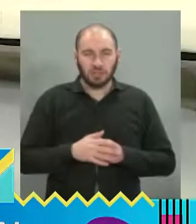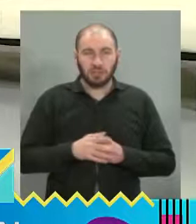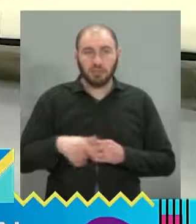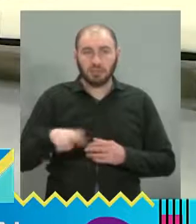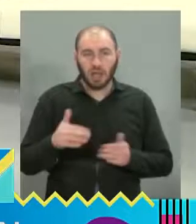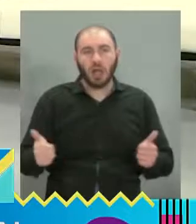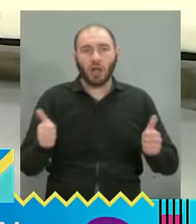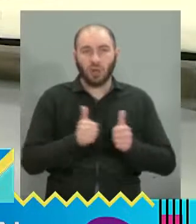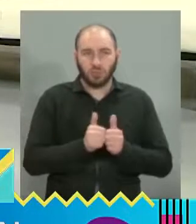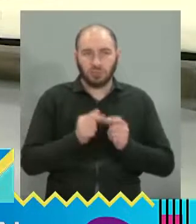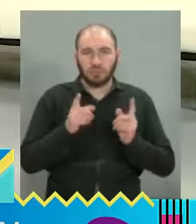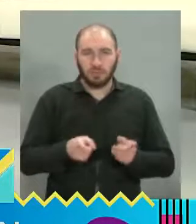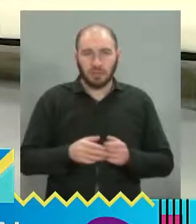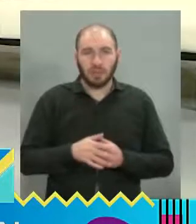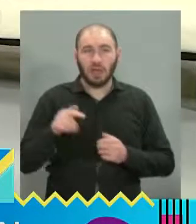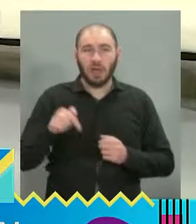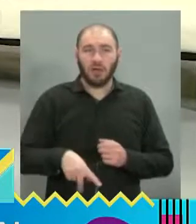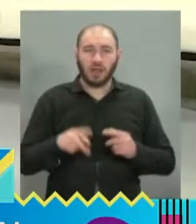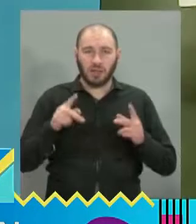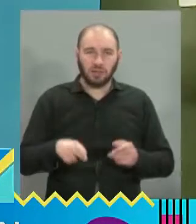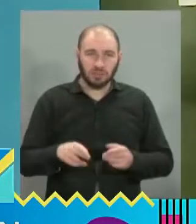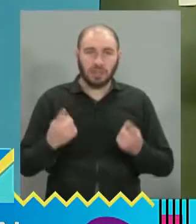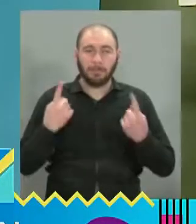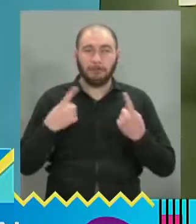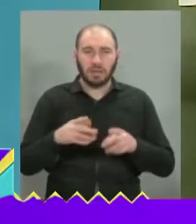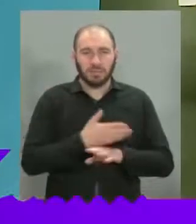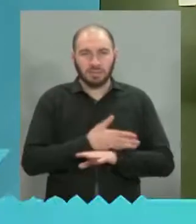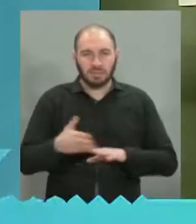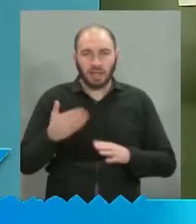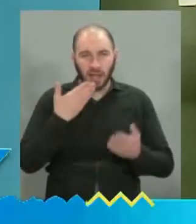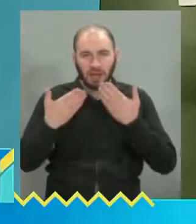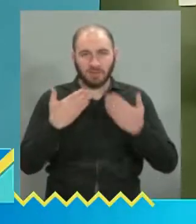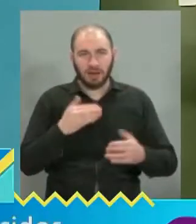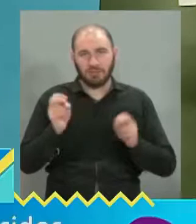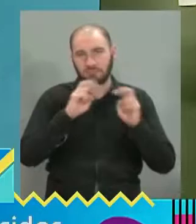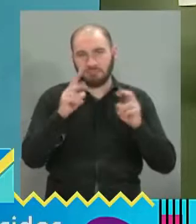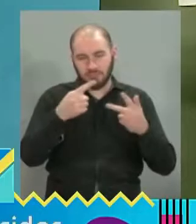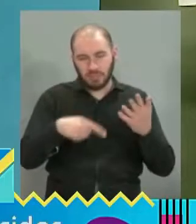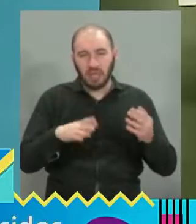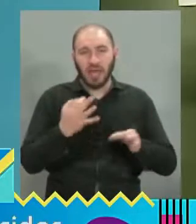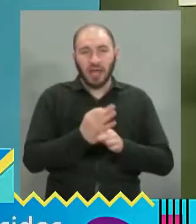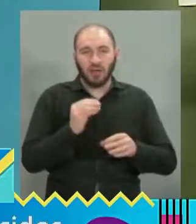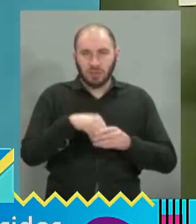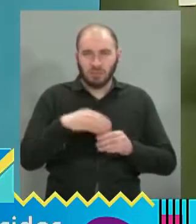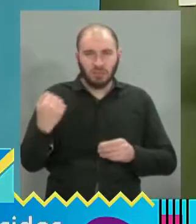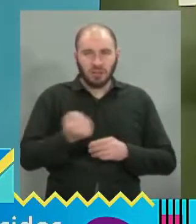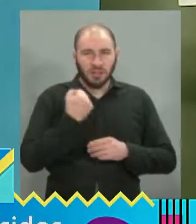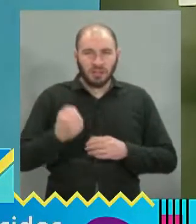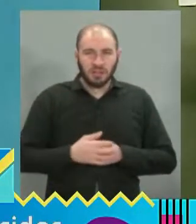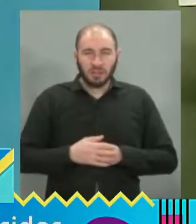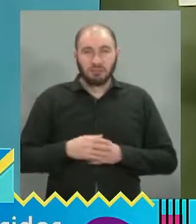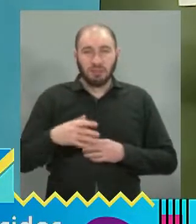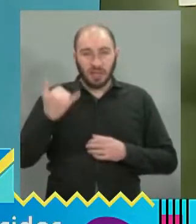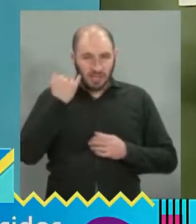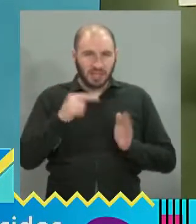que acompañar eso también. Nos vamos a ir a un corte, pero vamos a continuar hablando, por supuesto, de todo esto. El ámbito educativo fundamental, sí, ya se